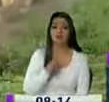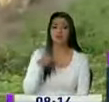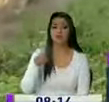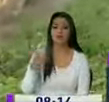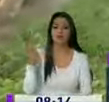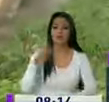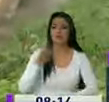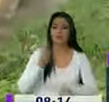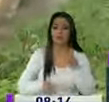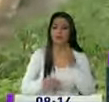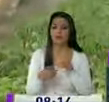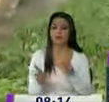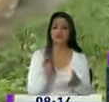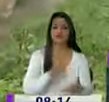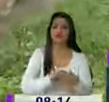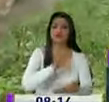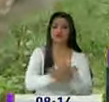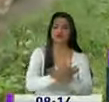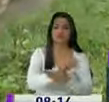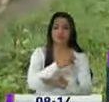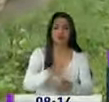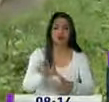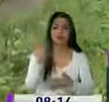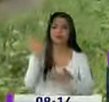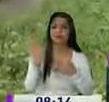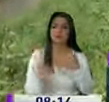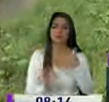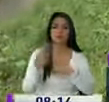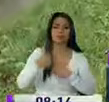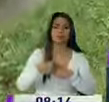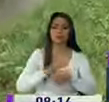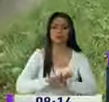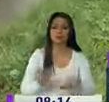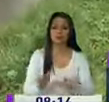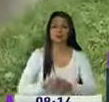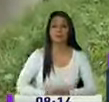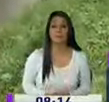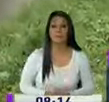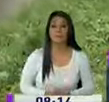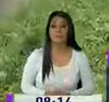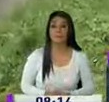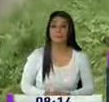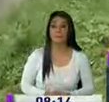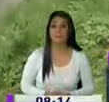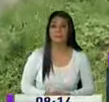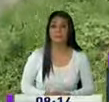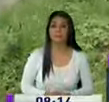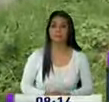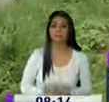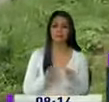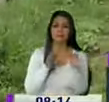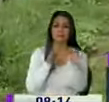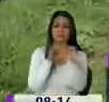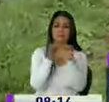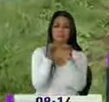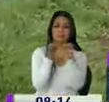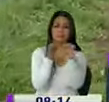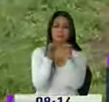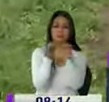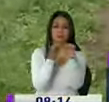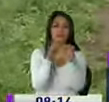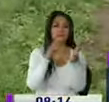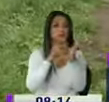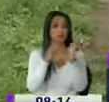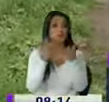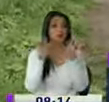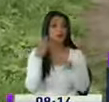que ya no entra en la en la participación ciudadana y que... Mi señora, para explicar un poquito, lo que quiere decir entonces que